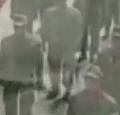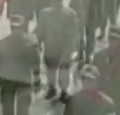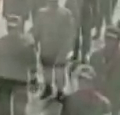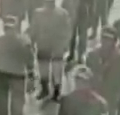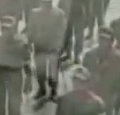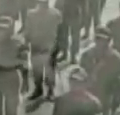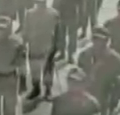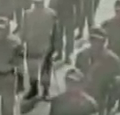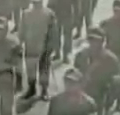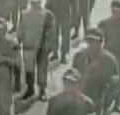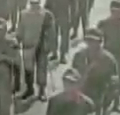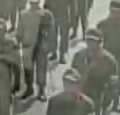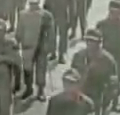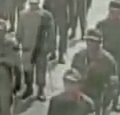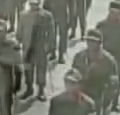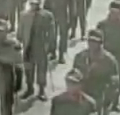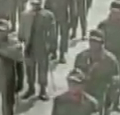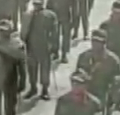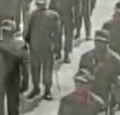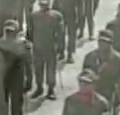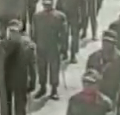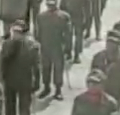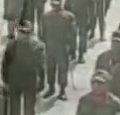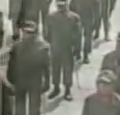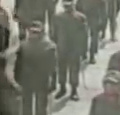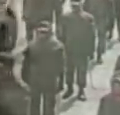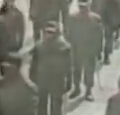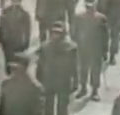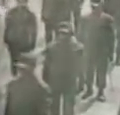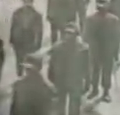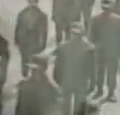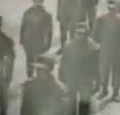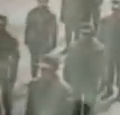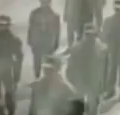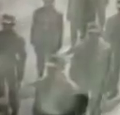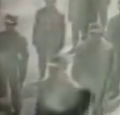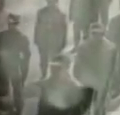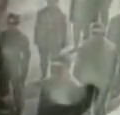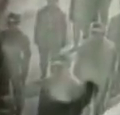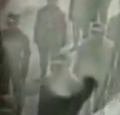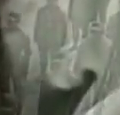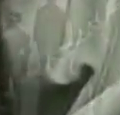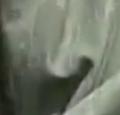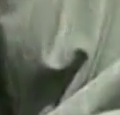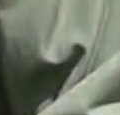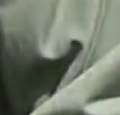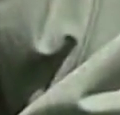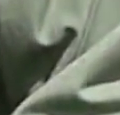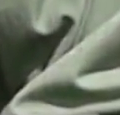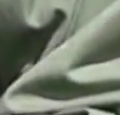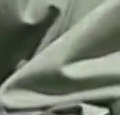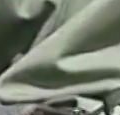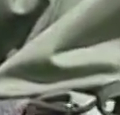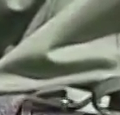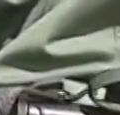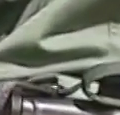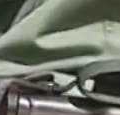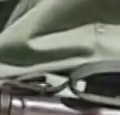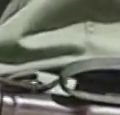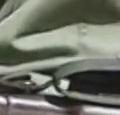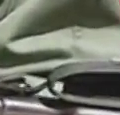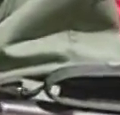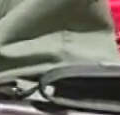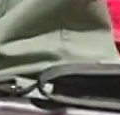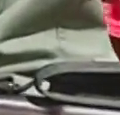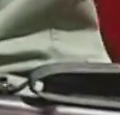para libertar a mi patria y para merecer las bendiciones de los pueblos. A continuación, salutación presidencial de fin de